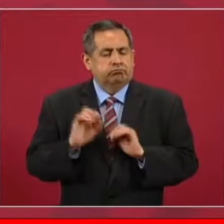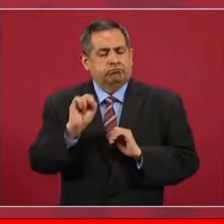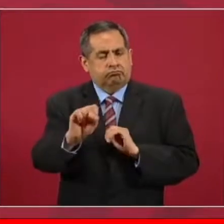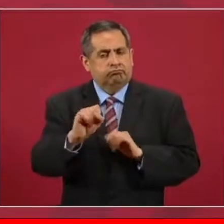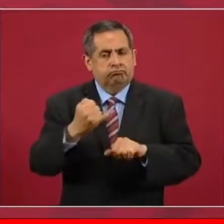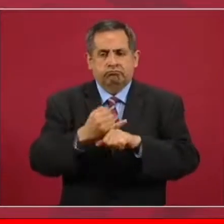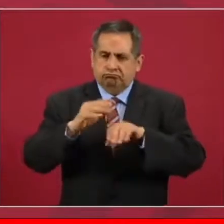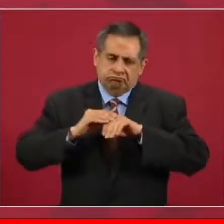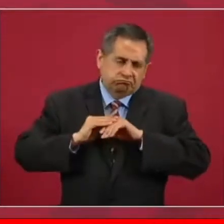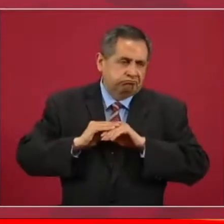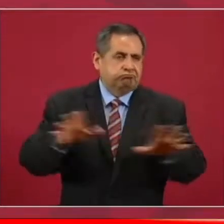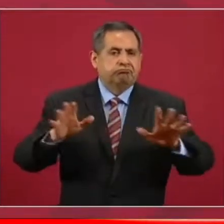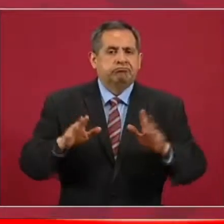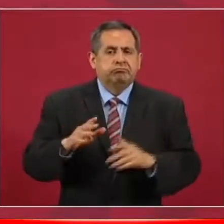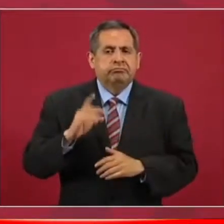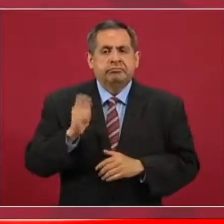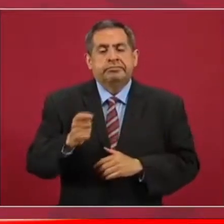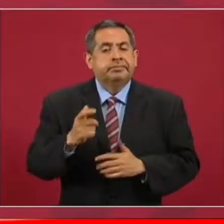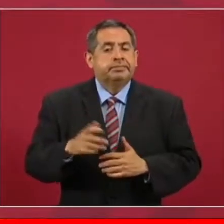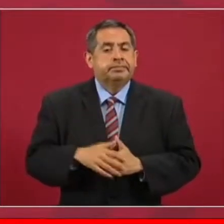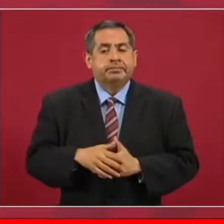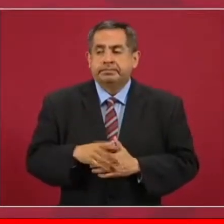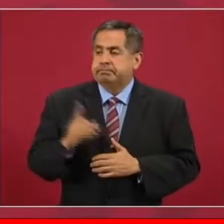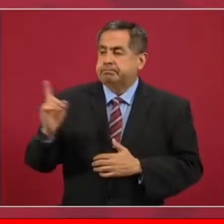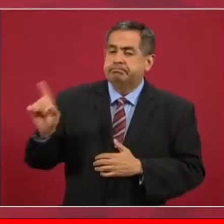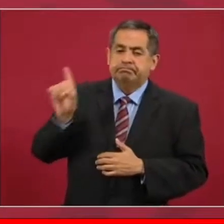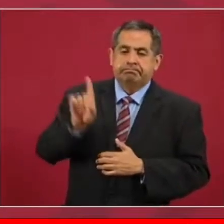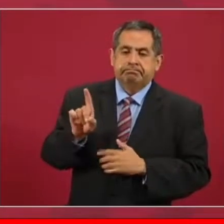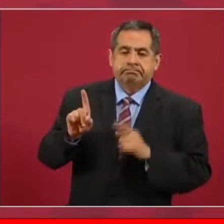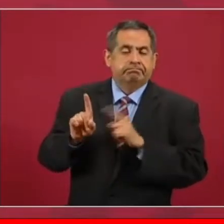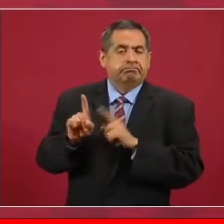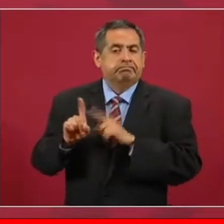Va a dar su informe